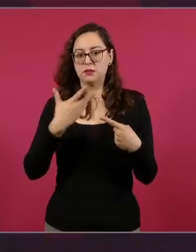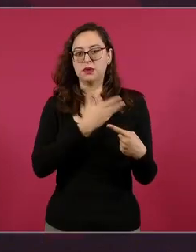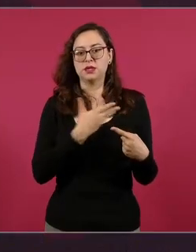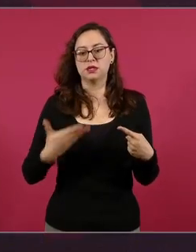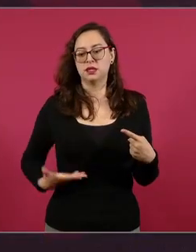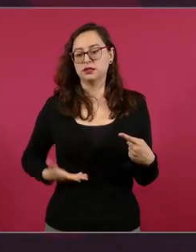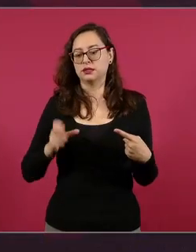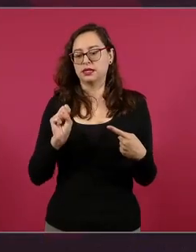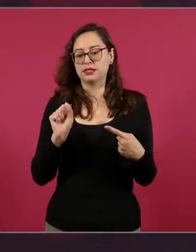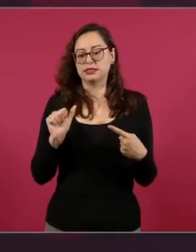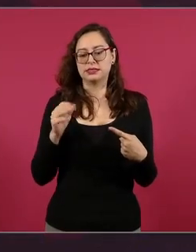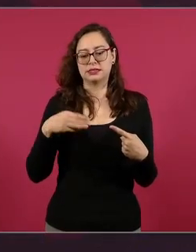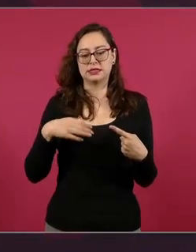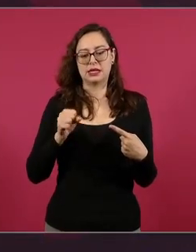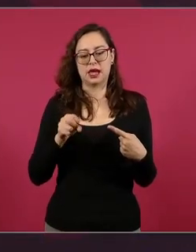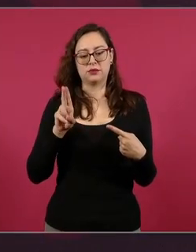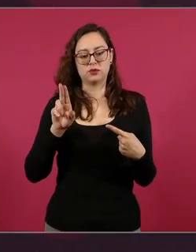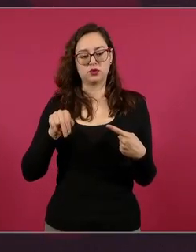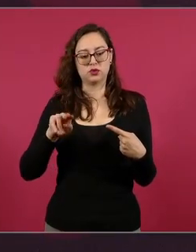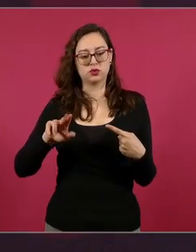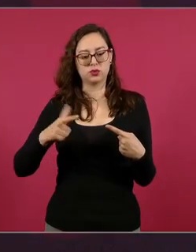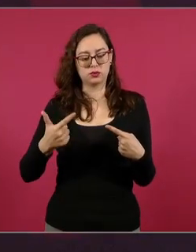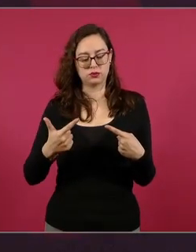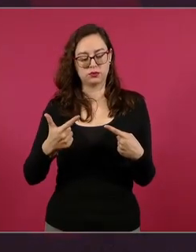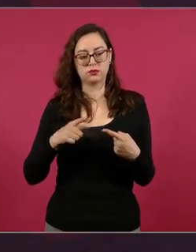Samsung Internacional